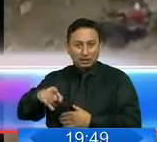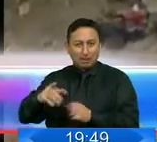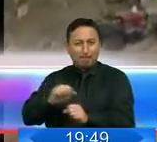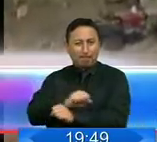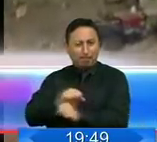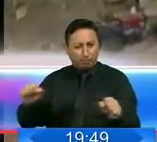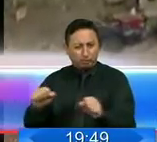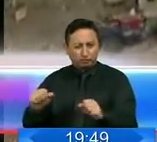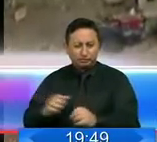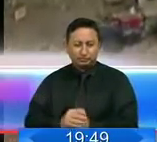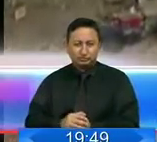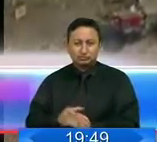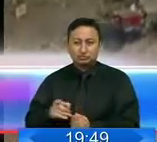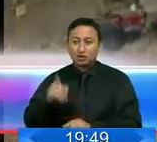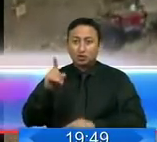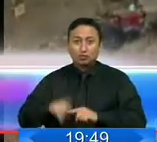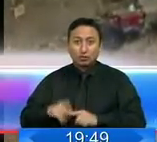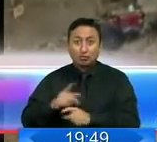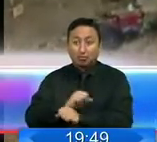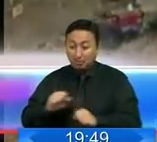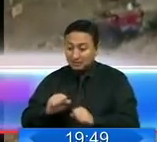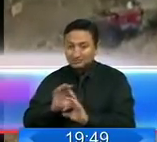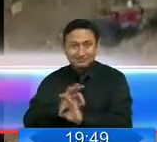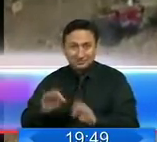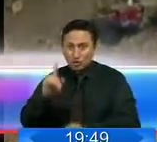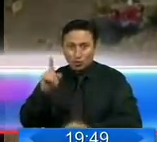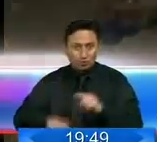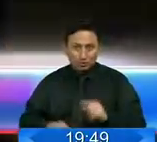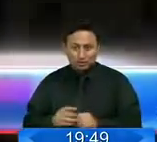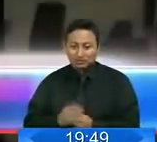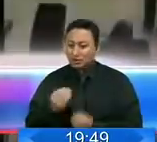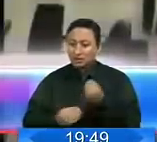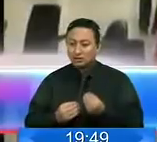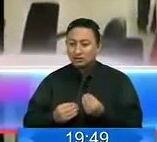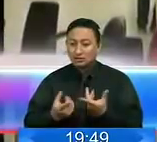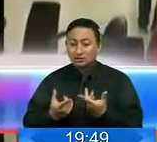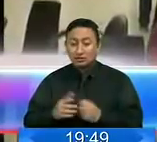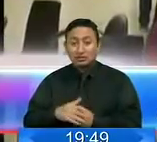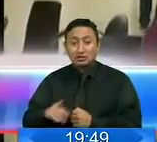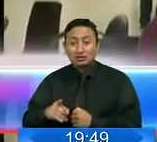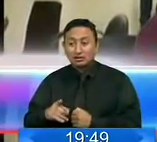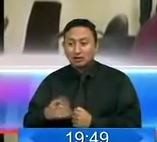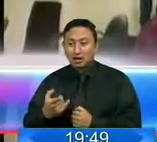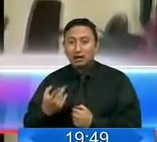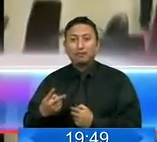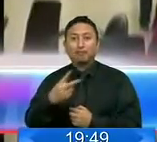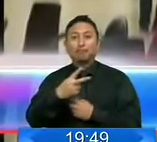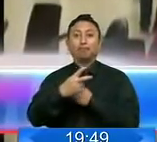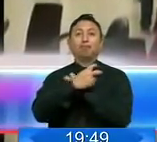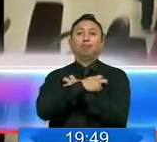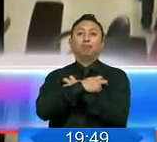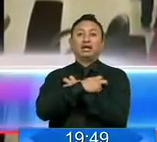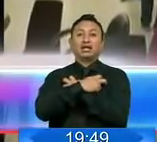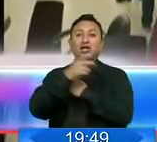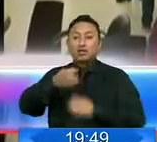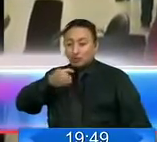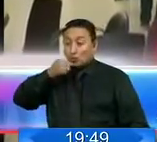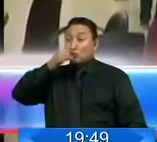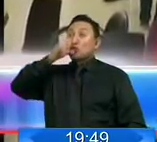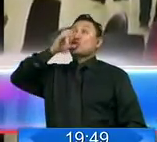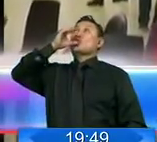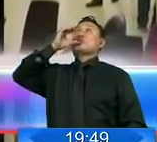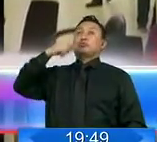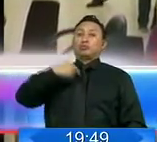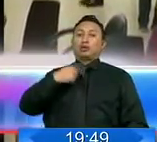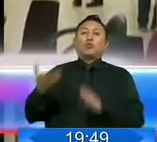pues, lograr el cometido, este procedió a ingerir veneno para acabar con su existencia.